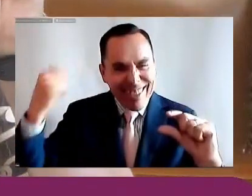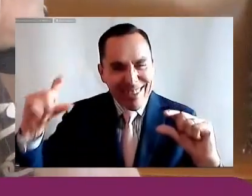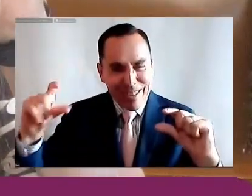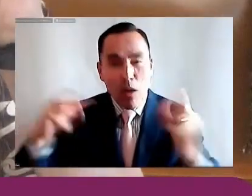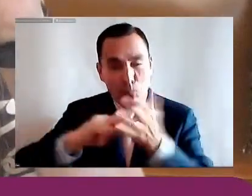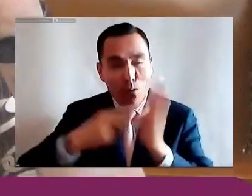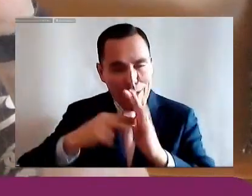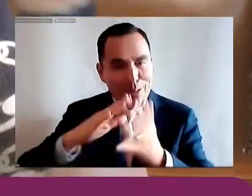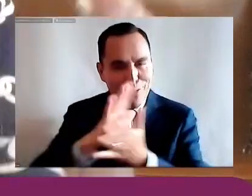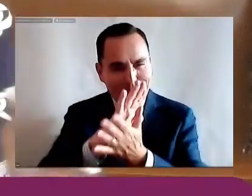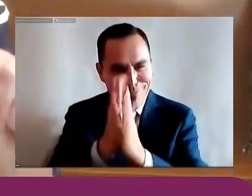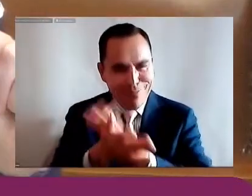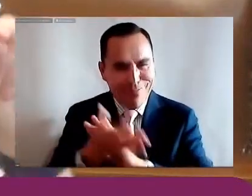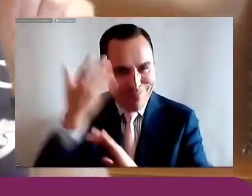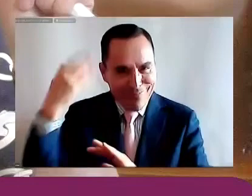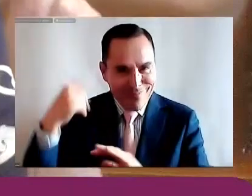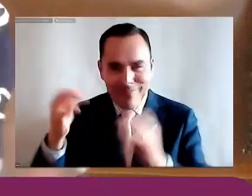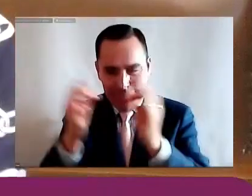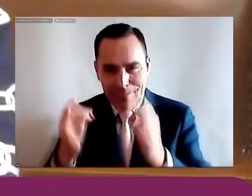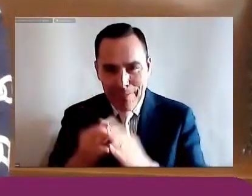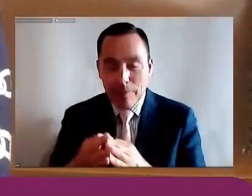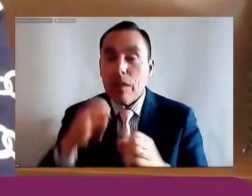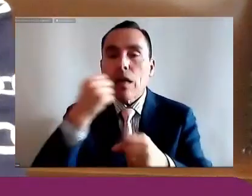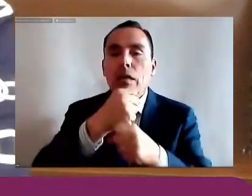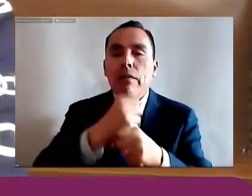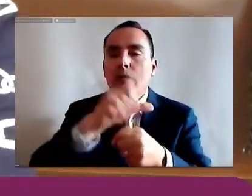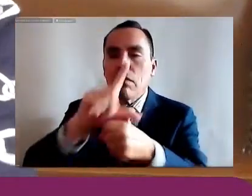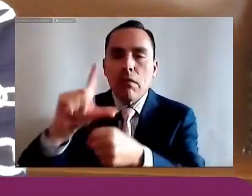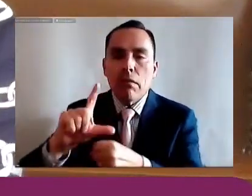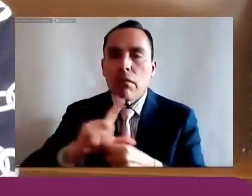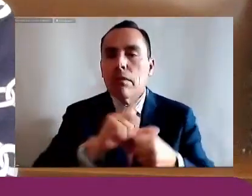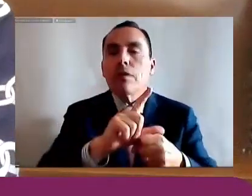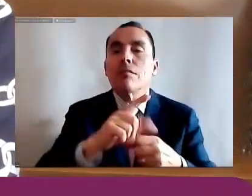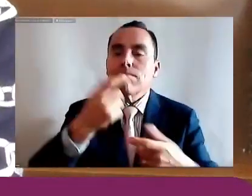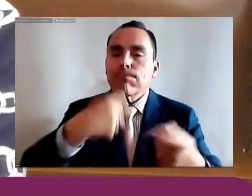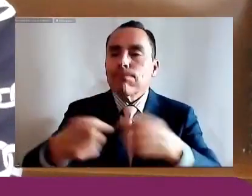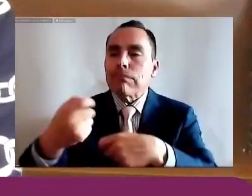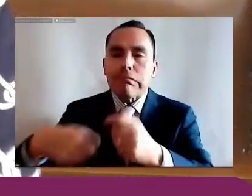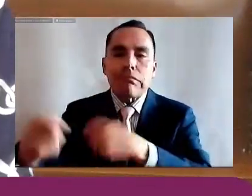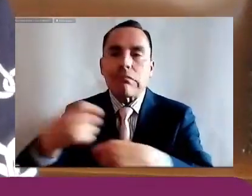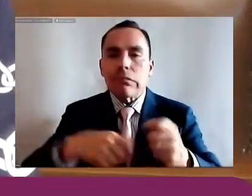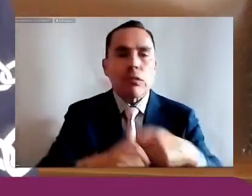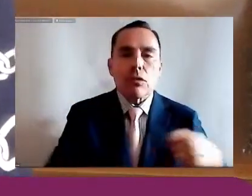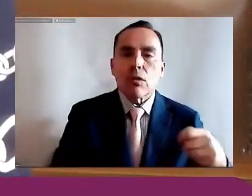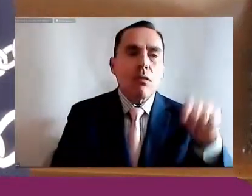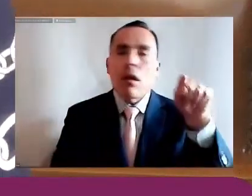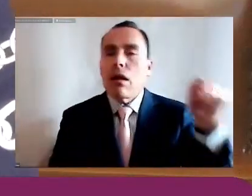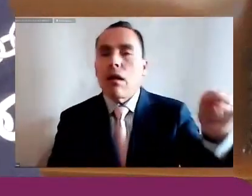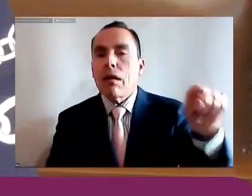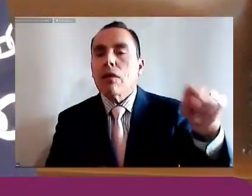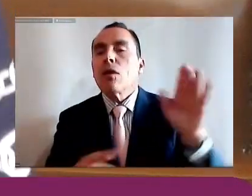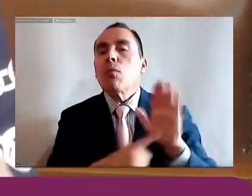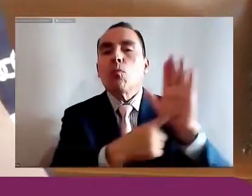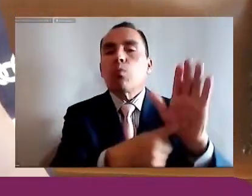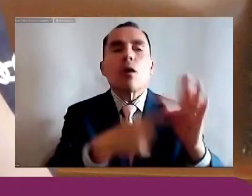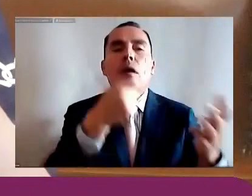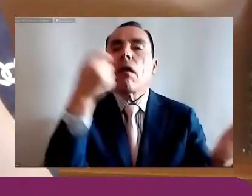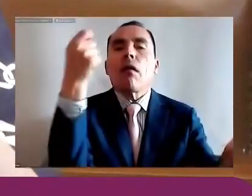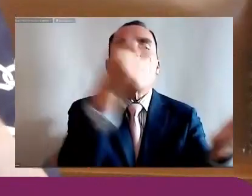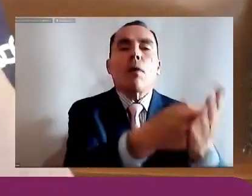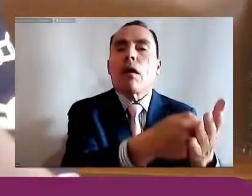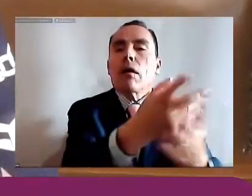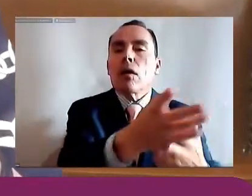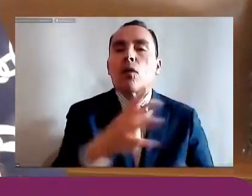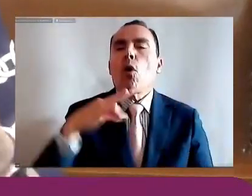tenemos del mercado laboral se reflejan en la valoración del lucro cesante. Y uno dice, bueno, no puedo,